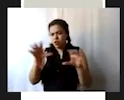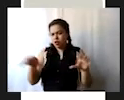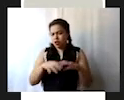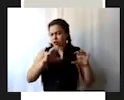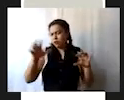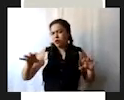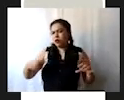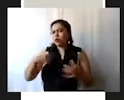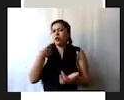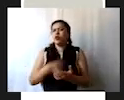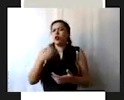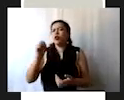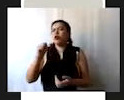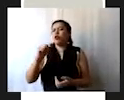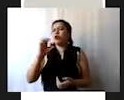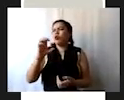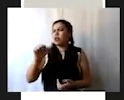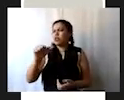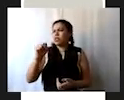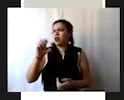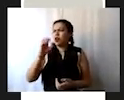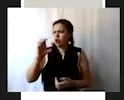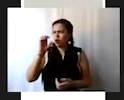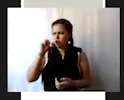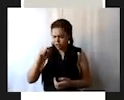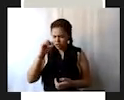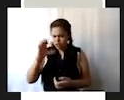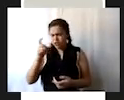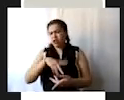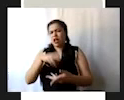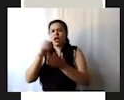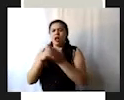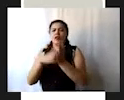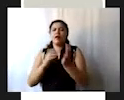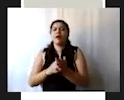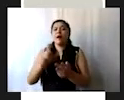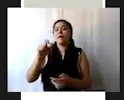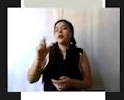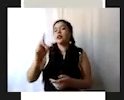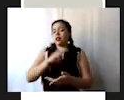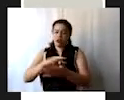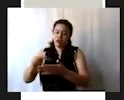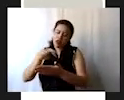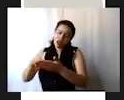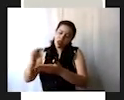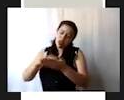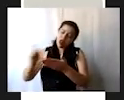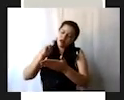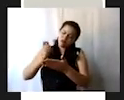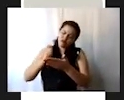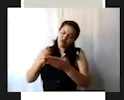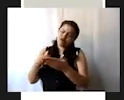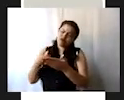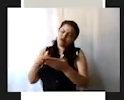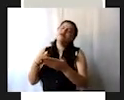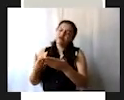con OSCs, es meterse a leer qué es la Agenda 2030, meterse a leer esa resolución, entender el esquema